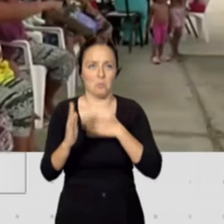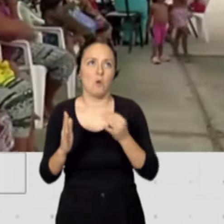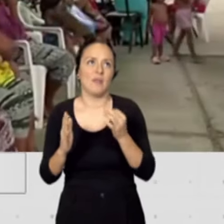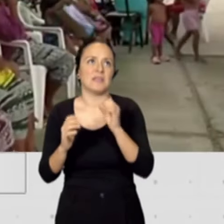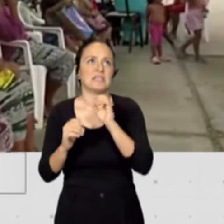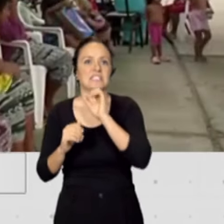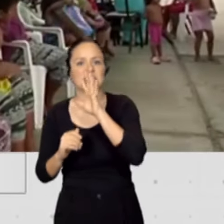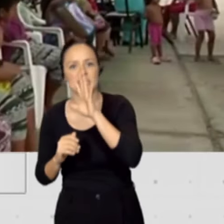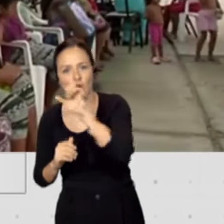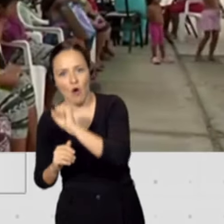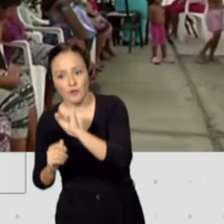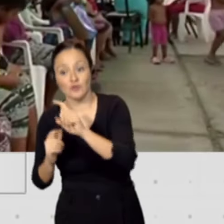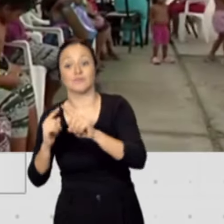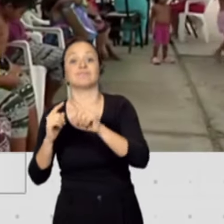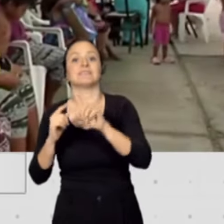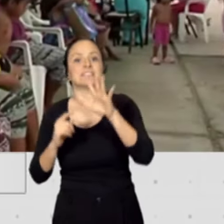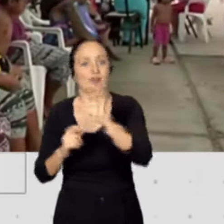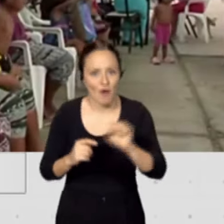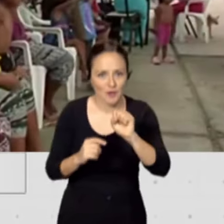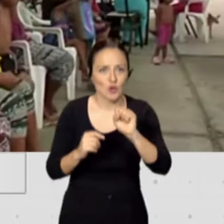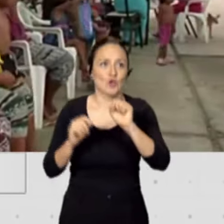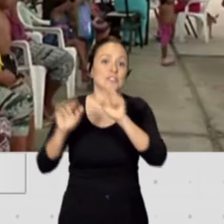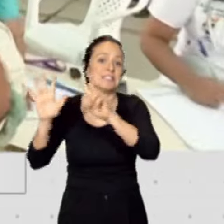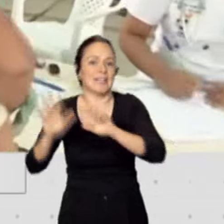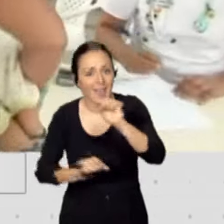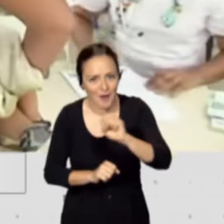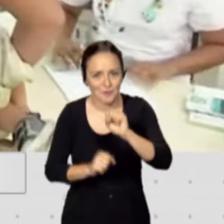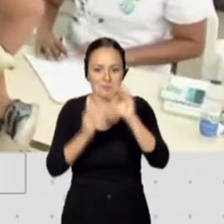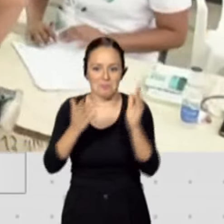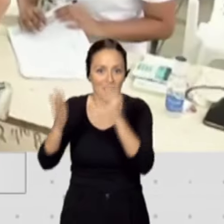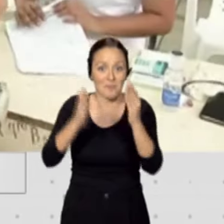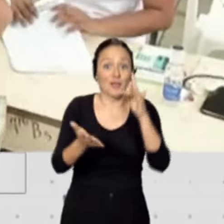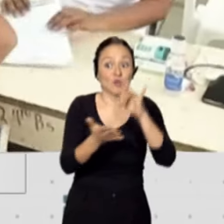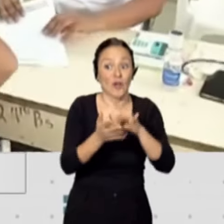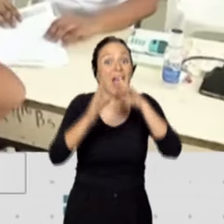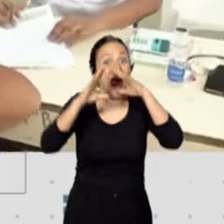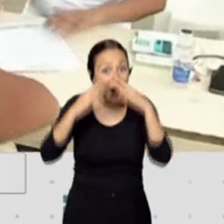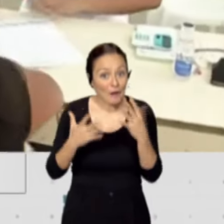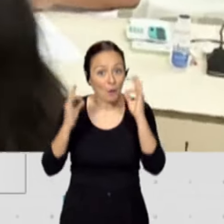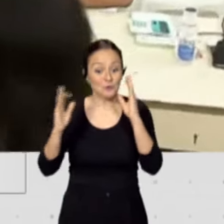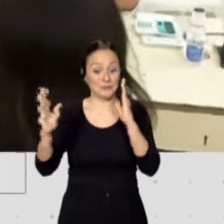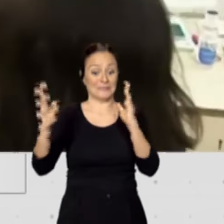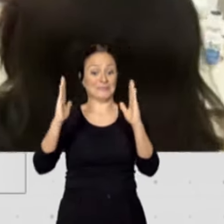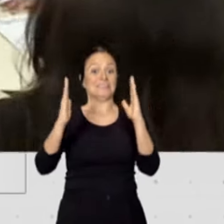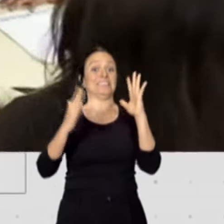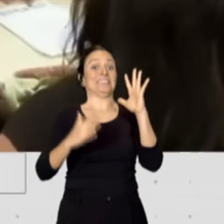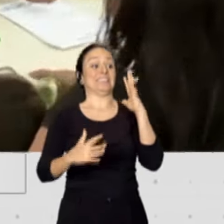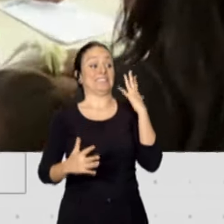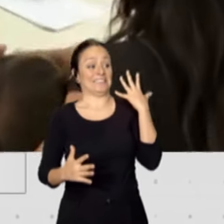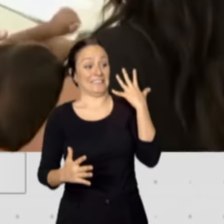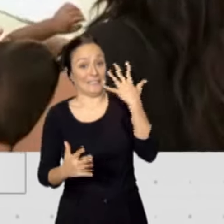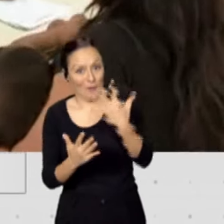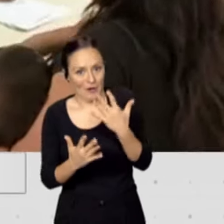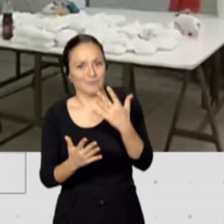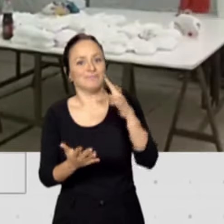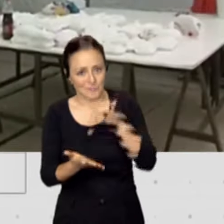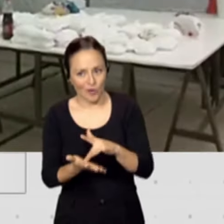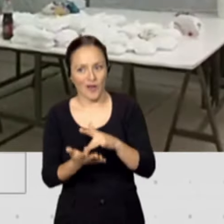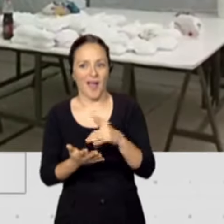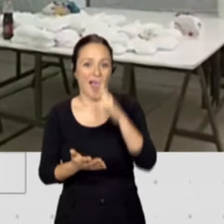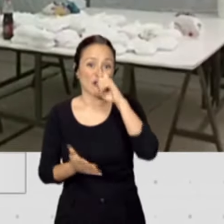años Viene un brote de tofina y lo sabemos y ahora Estamos en ese brote sí cíclico desde hace ya unos meses de finales de del año